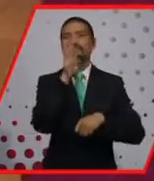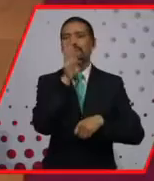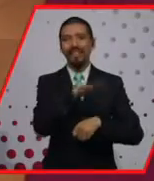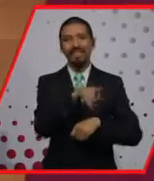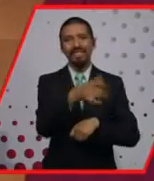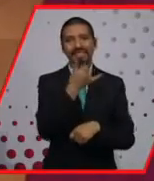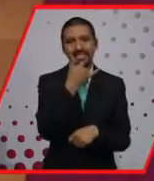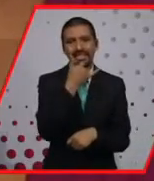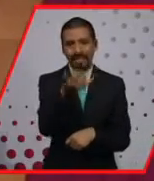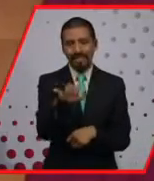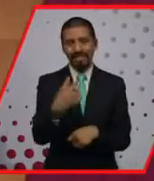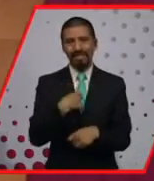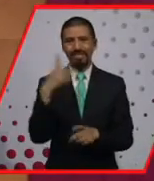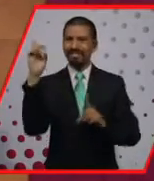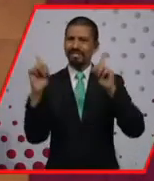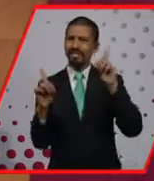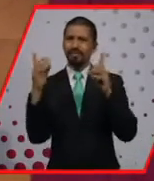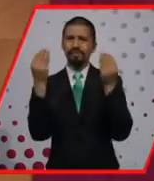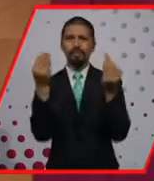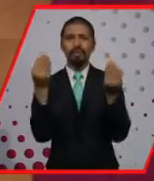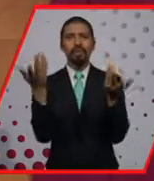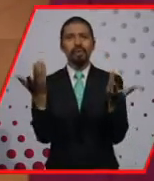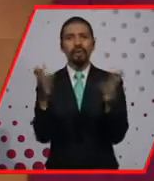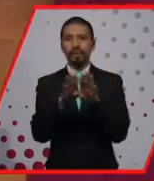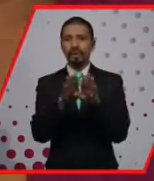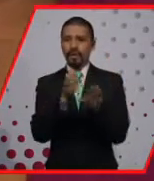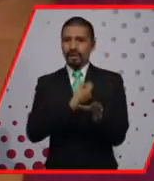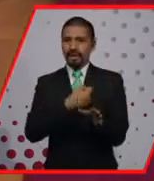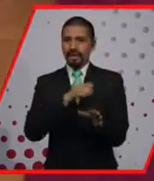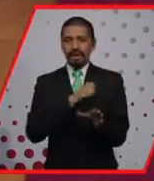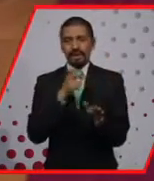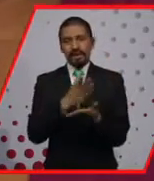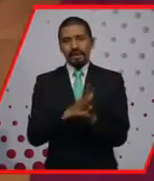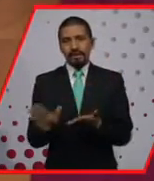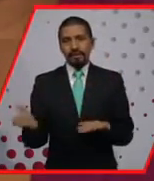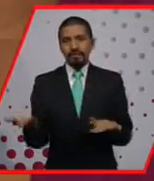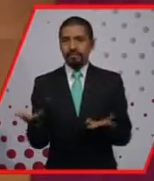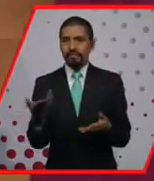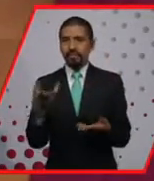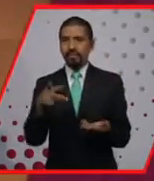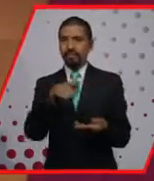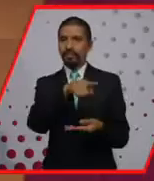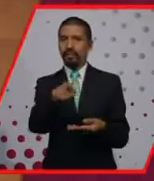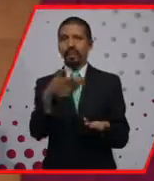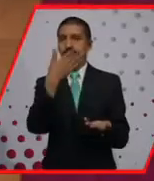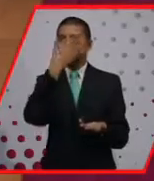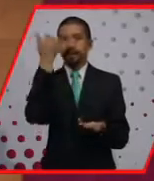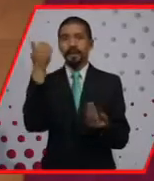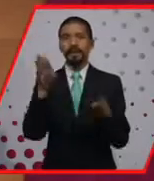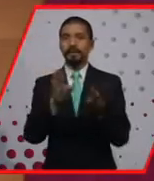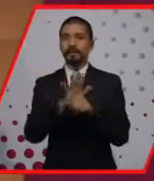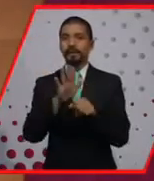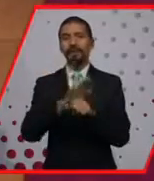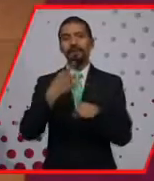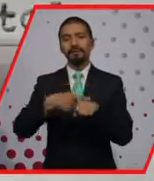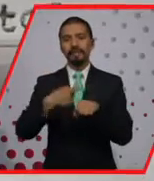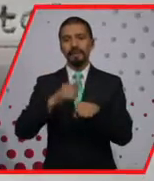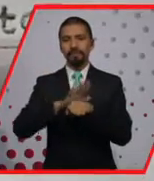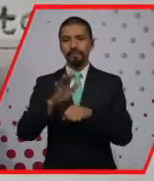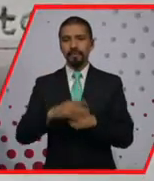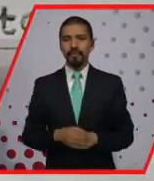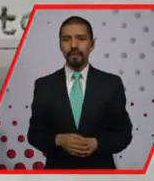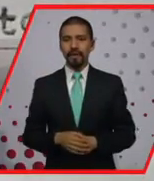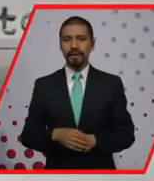dudas con respecto a su salud y aparte pues que no ni siquiera saben cuál fue el verdadero diagnóstico.